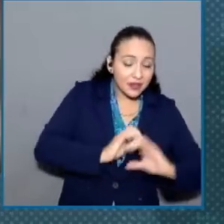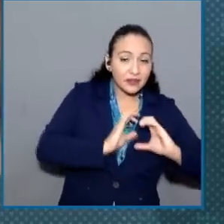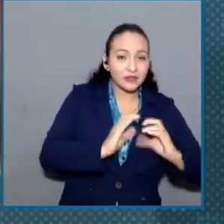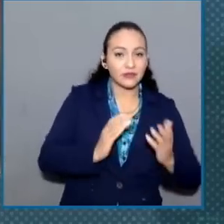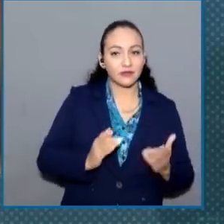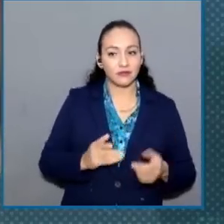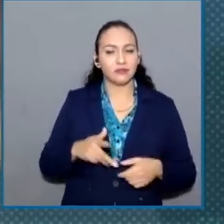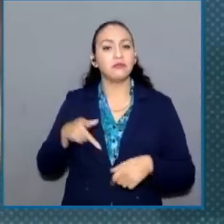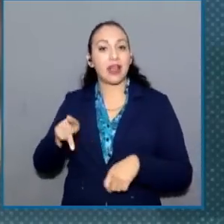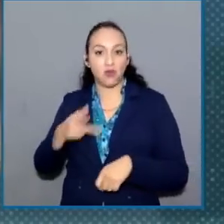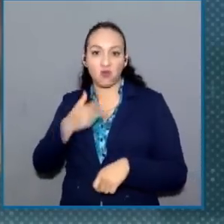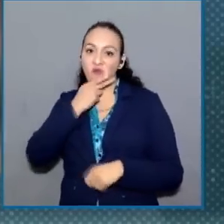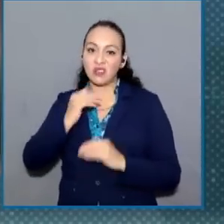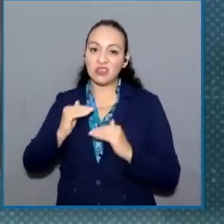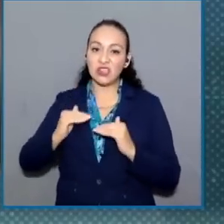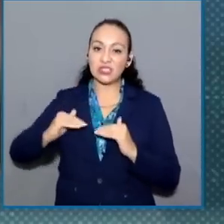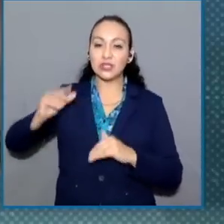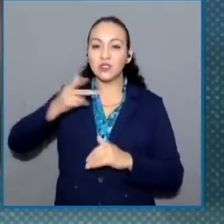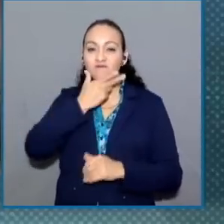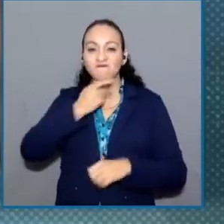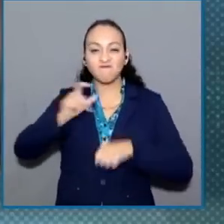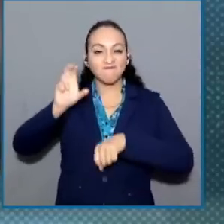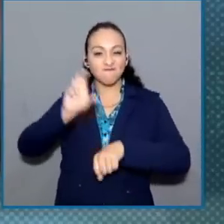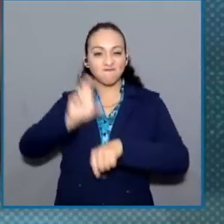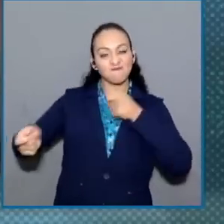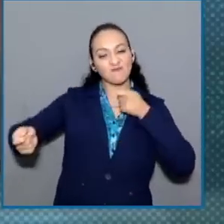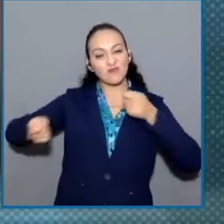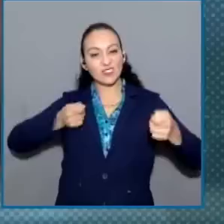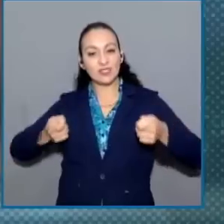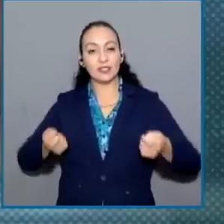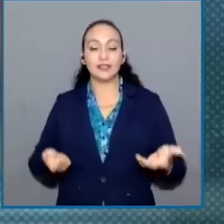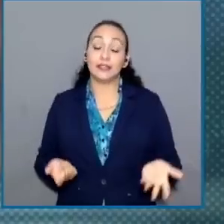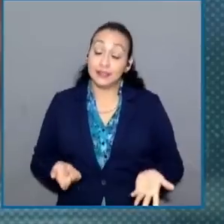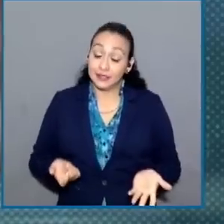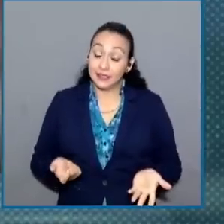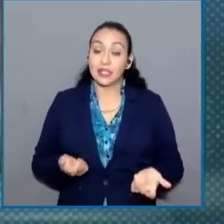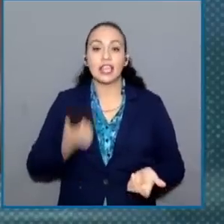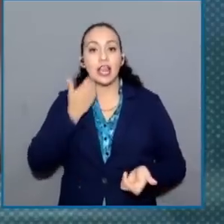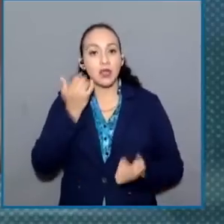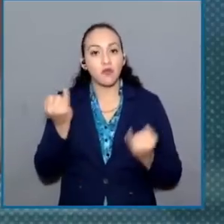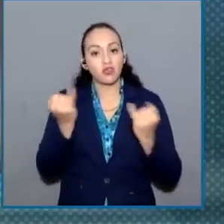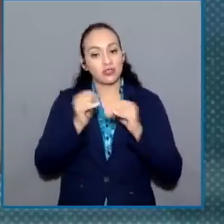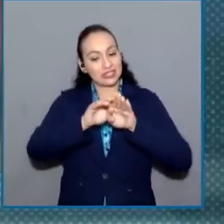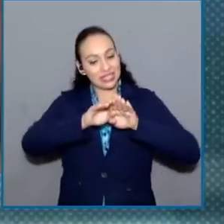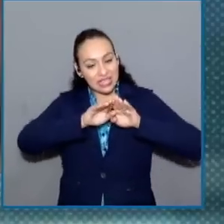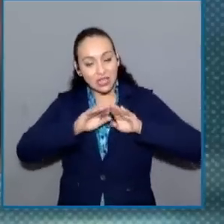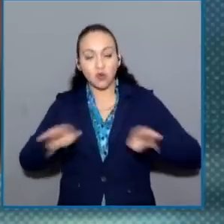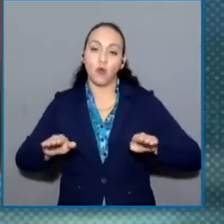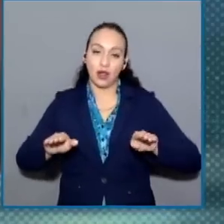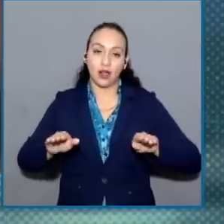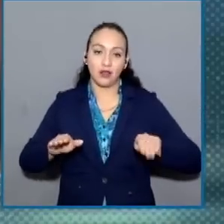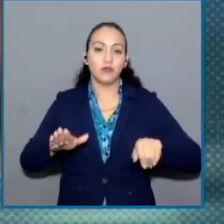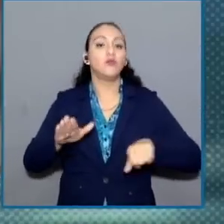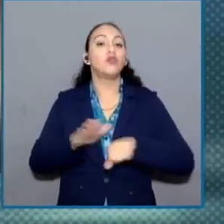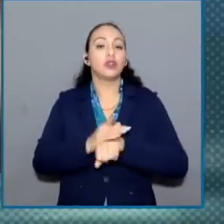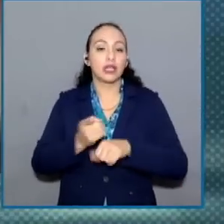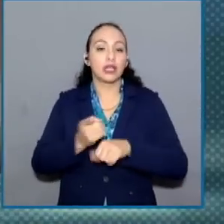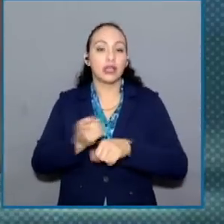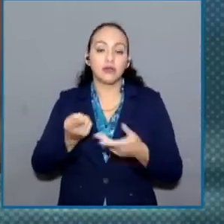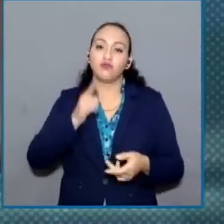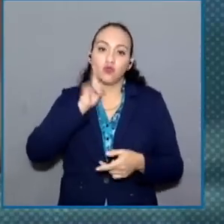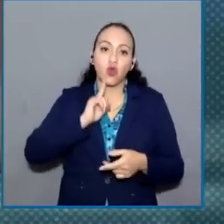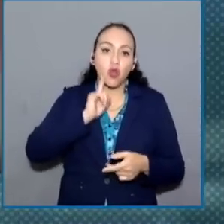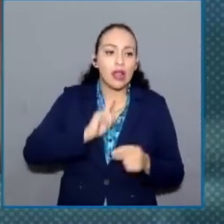todavía es posible, en lugar de buscar la igualdad y los nuevos roles y romper con los estereotipos,